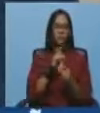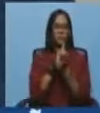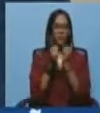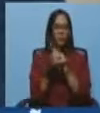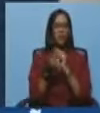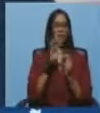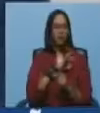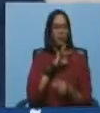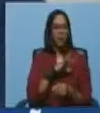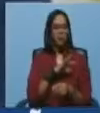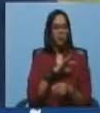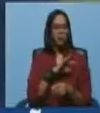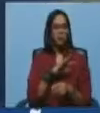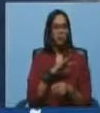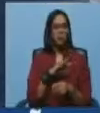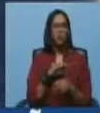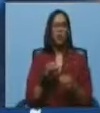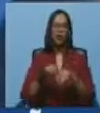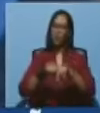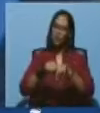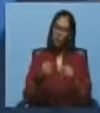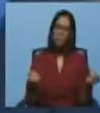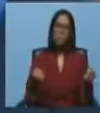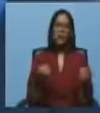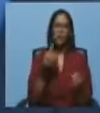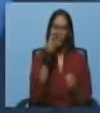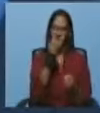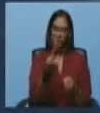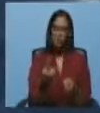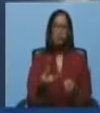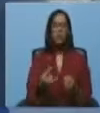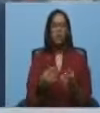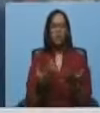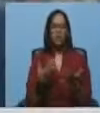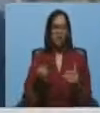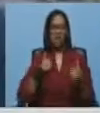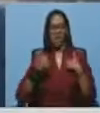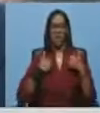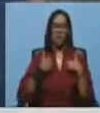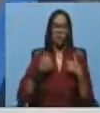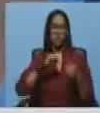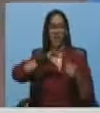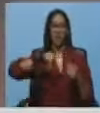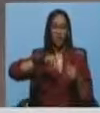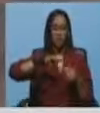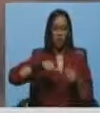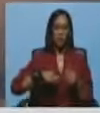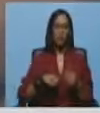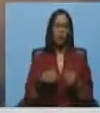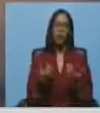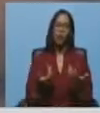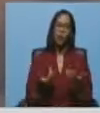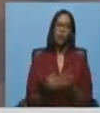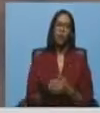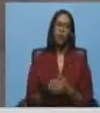la sociedad, rompan con los vicios del ego, de la corrupción, con los vicios